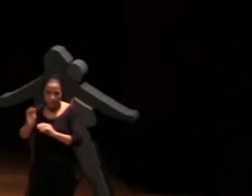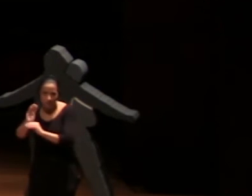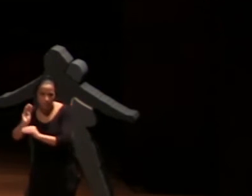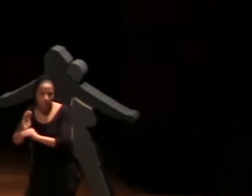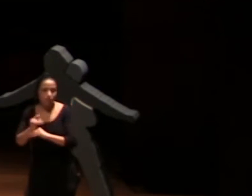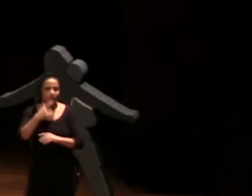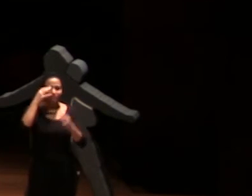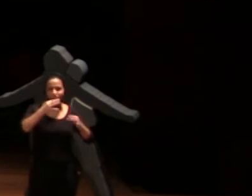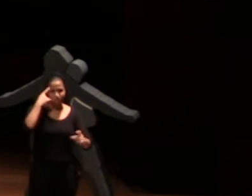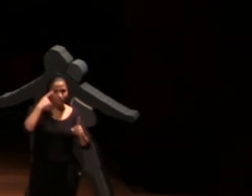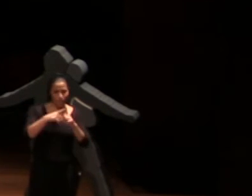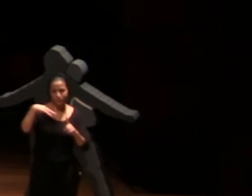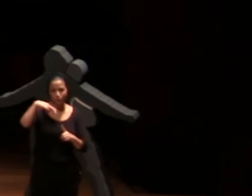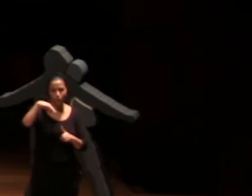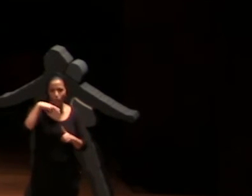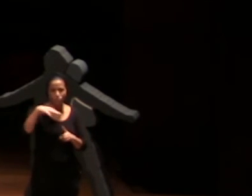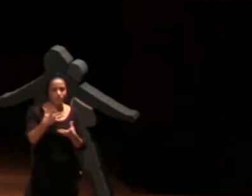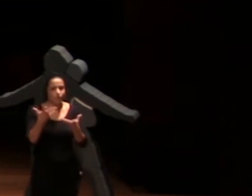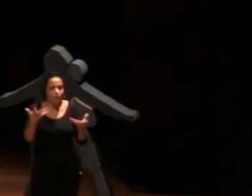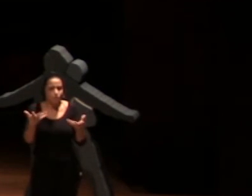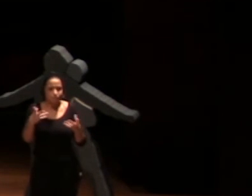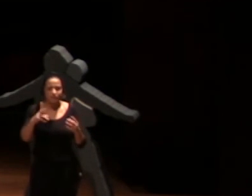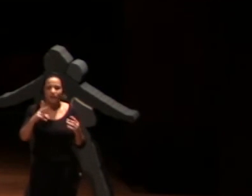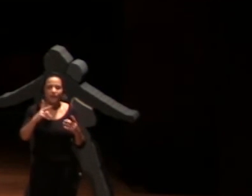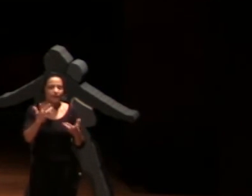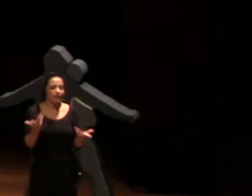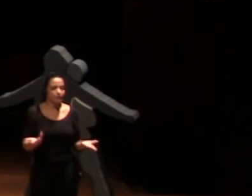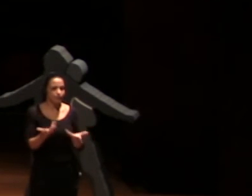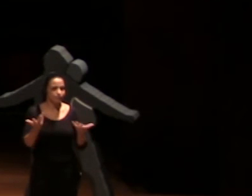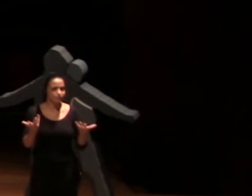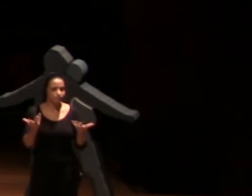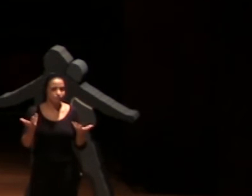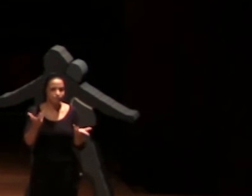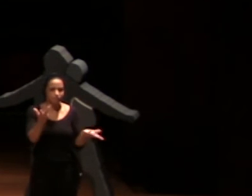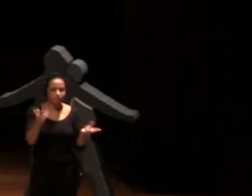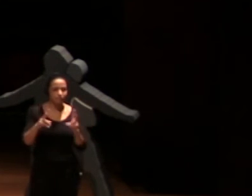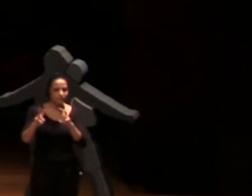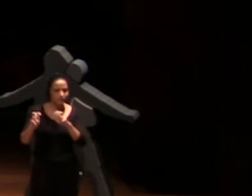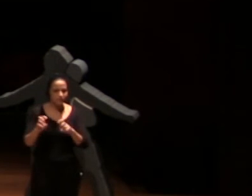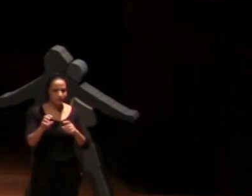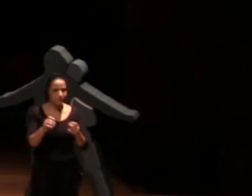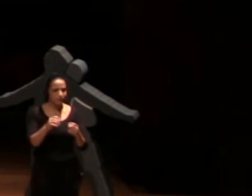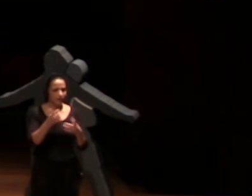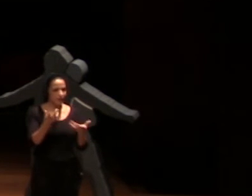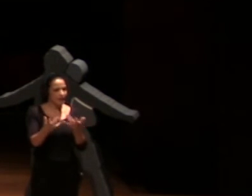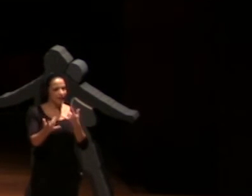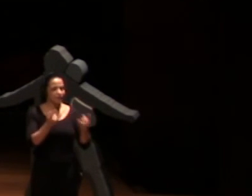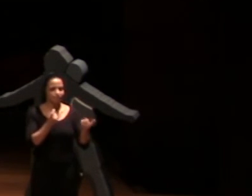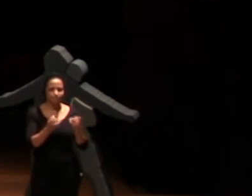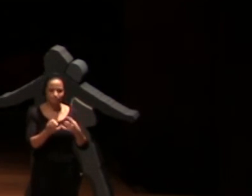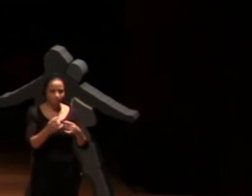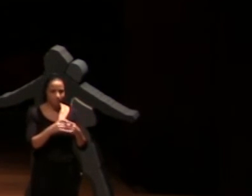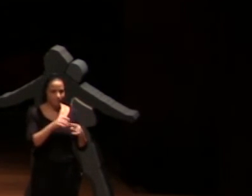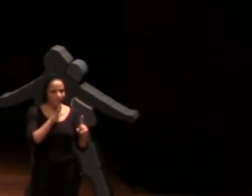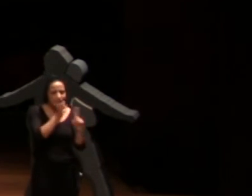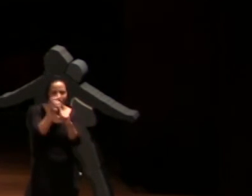Siempre con un mismo fin, que ha sido pues sumar, ¿vale? Digamos, sumar detectores o variables nuevas que aporten algo más